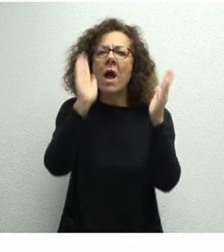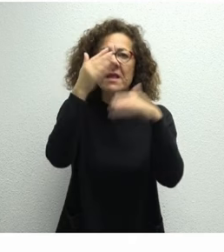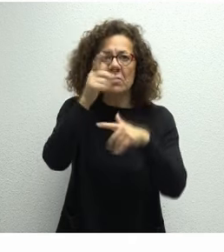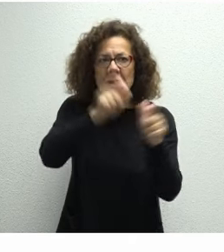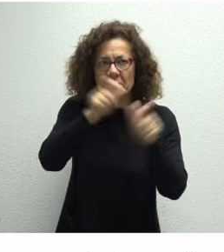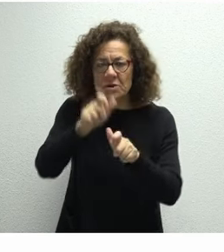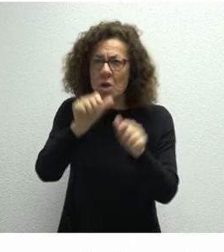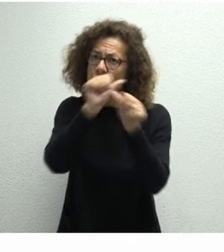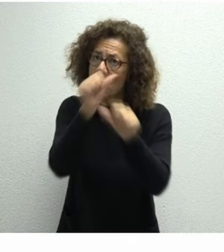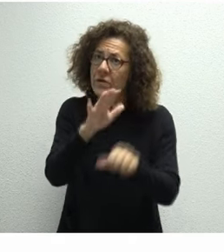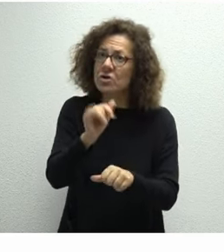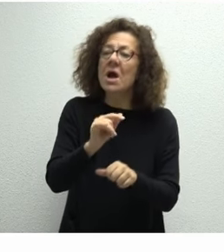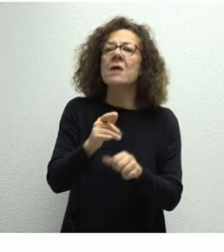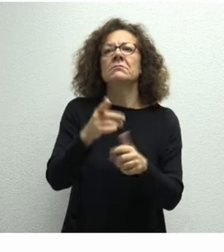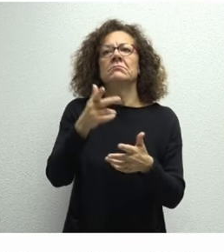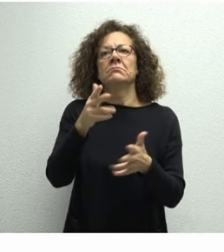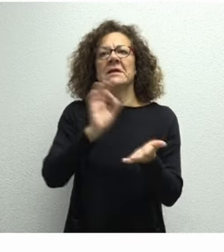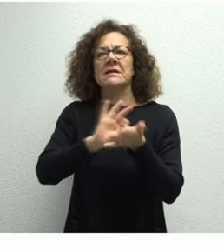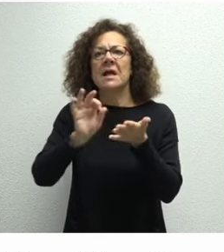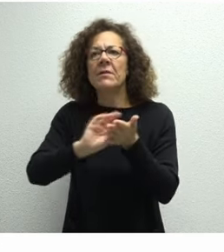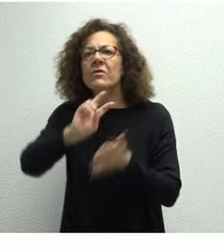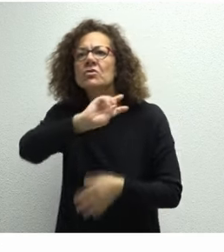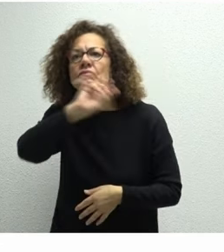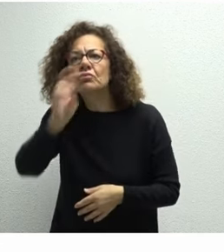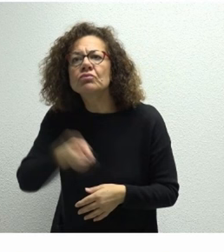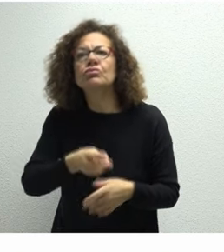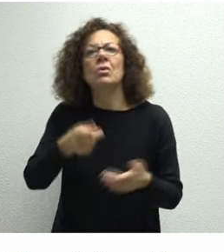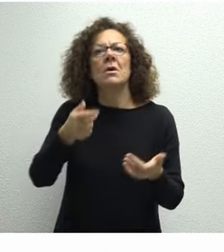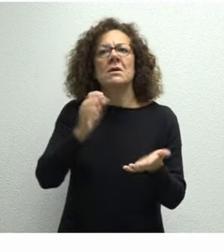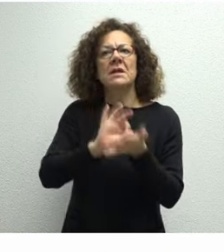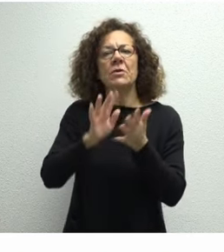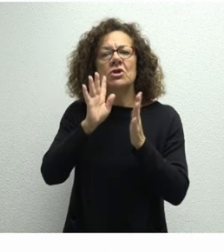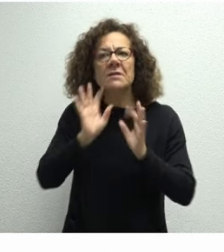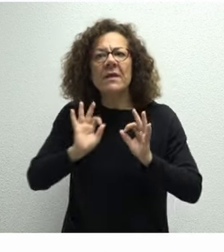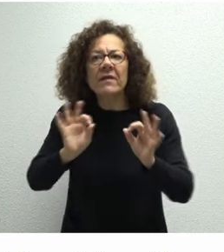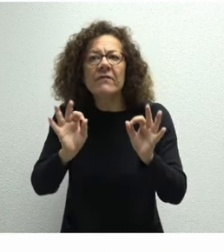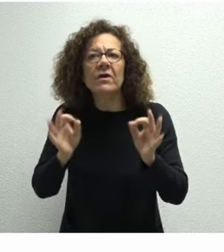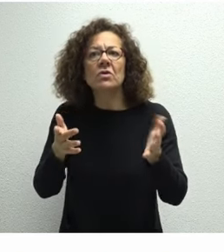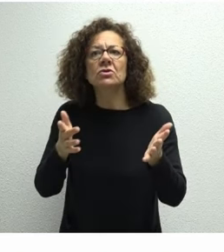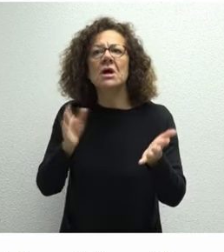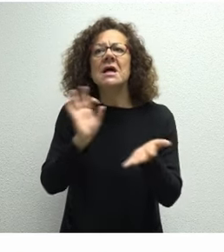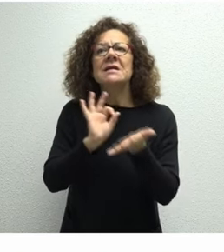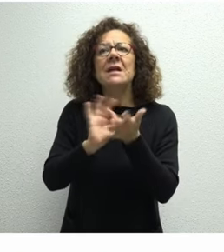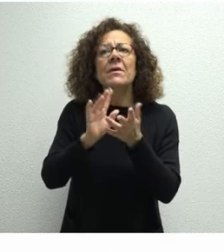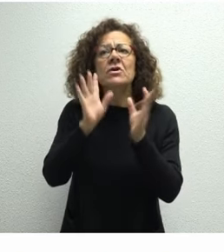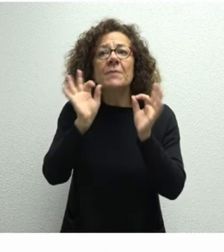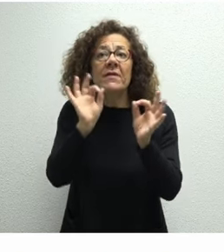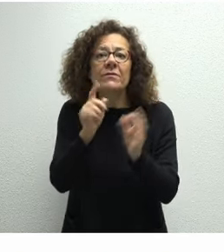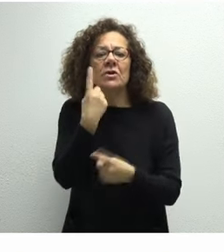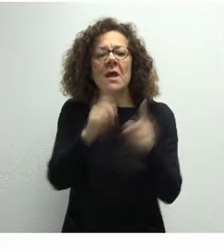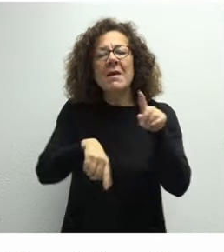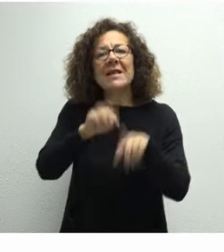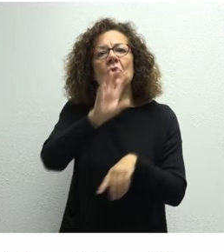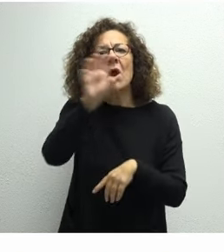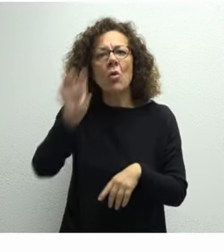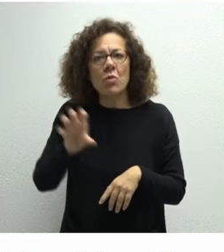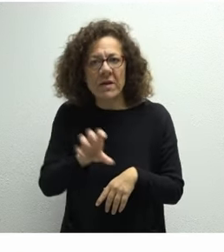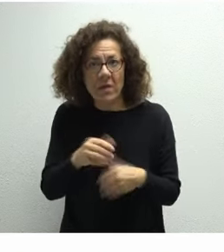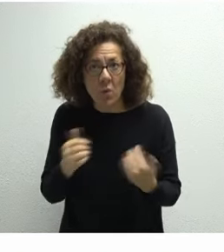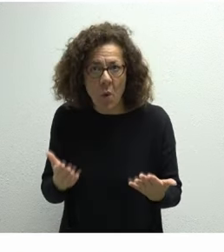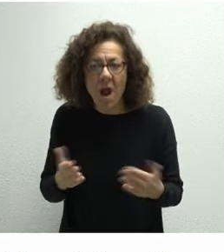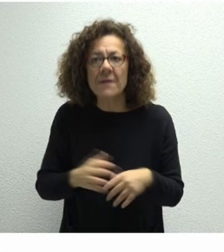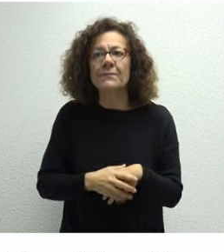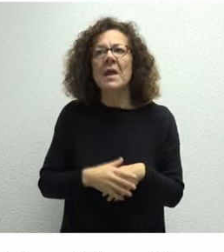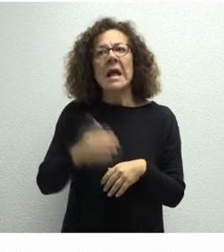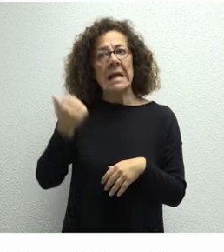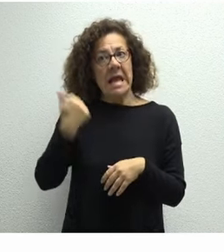diferentes modelos servicios genéricos servicios específicos es decir servicios específicos ubicados en la comunidad que